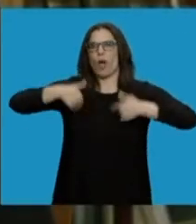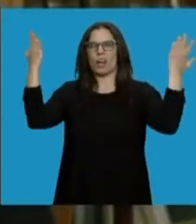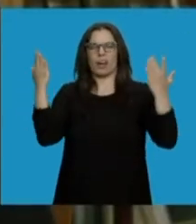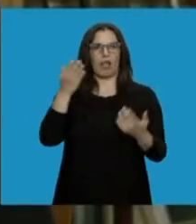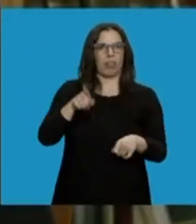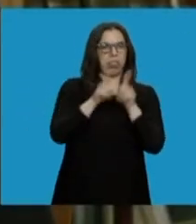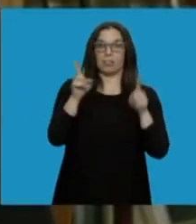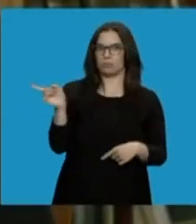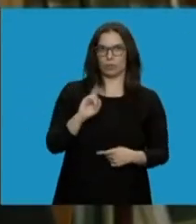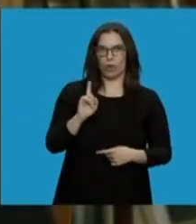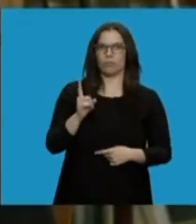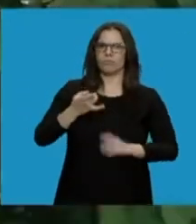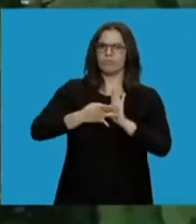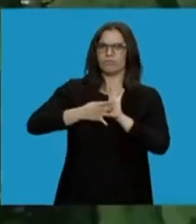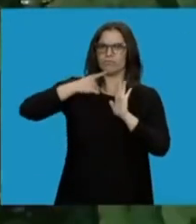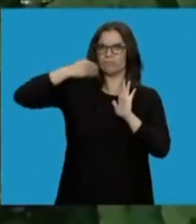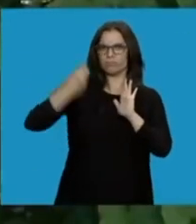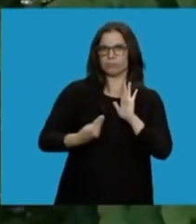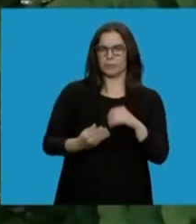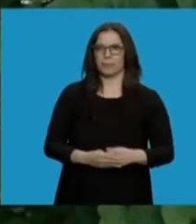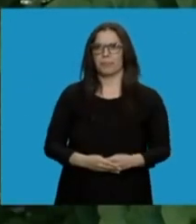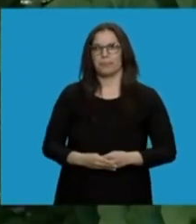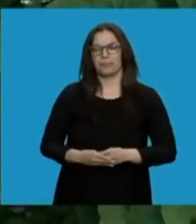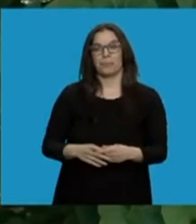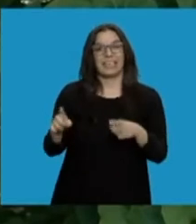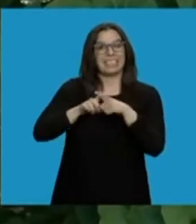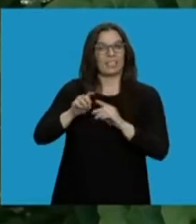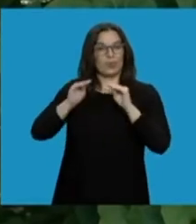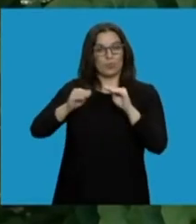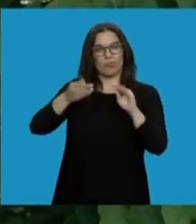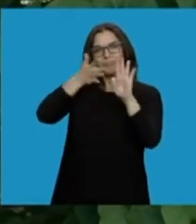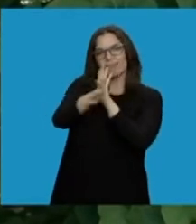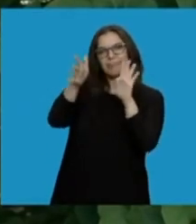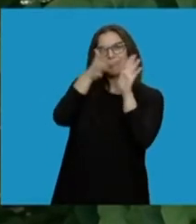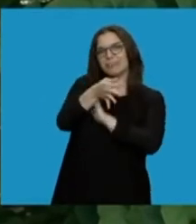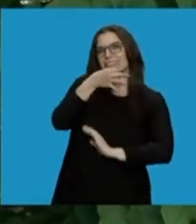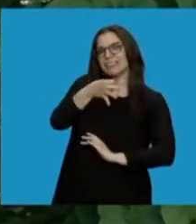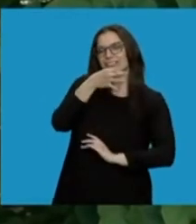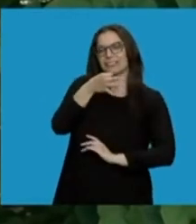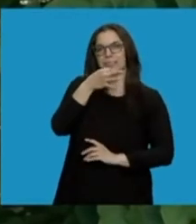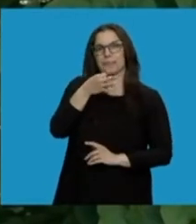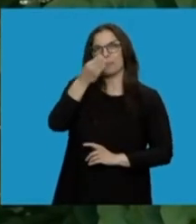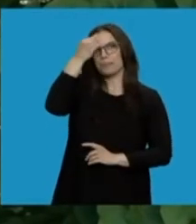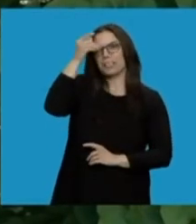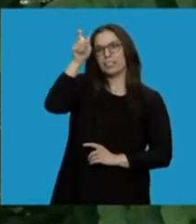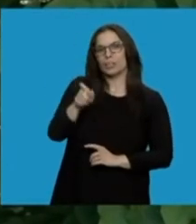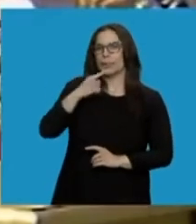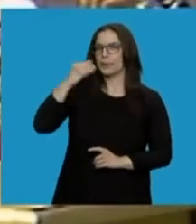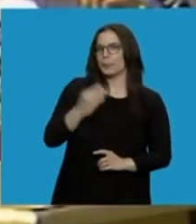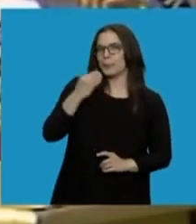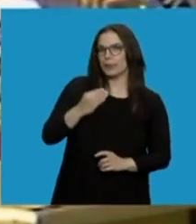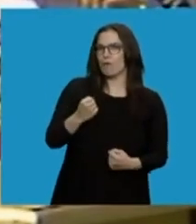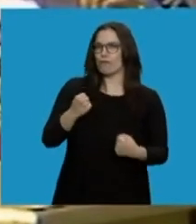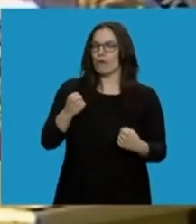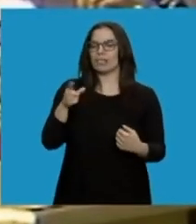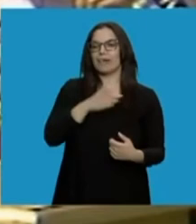que imprimirse con calidad. Esa narrativa que tenía Ángel María, que yo creo que era muy buena, muy fuerte, yo creo